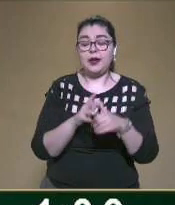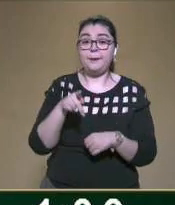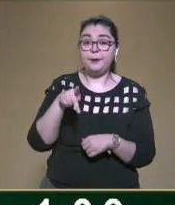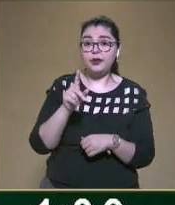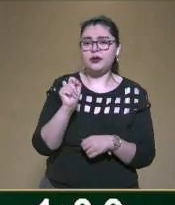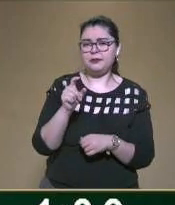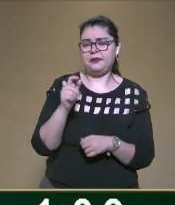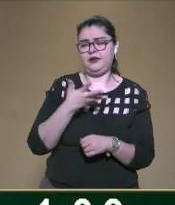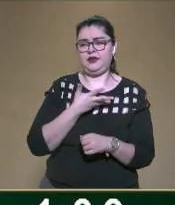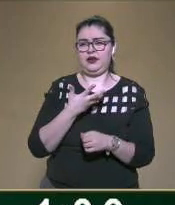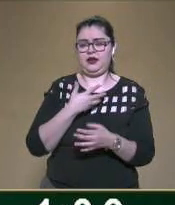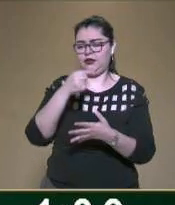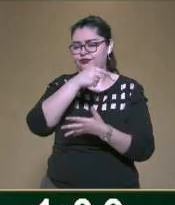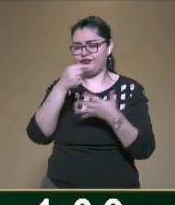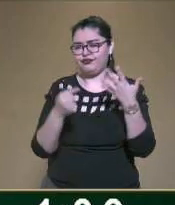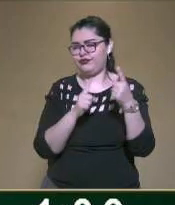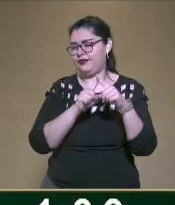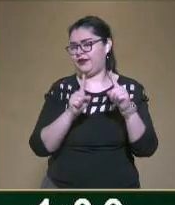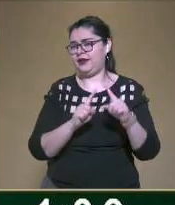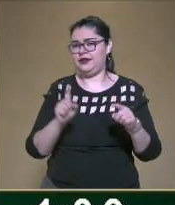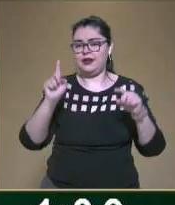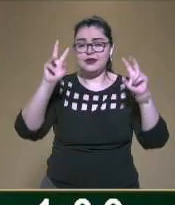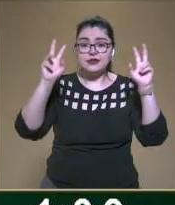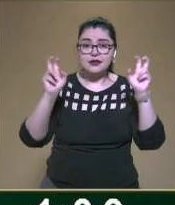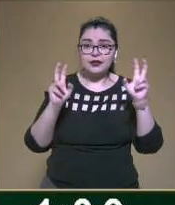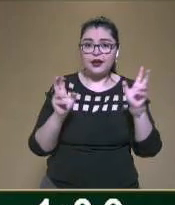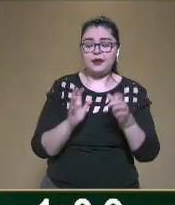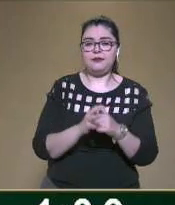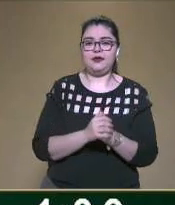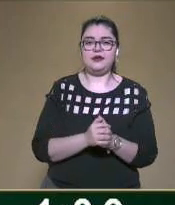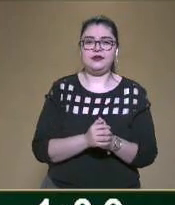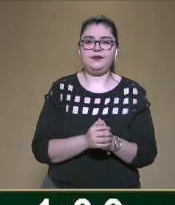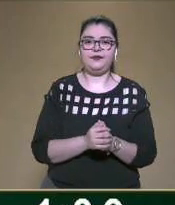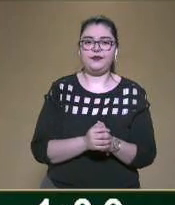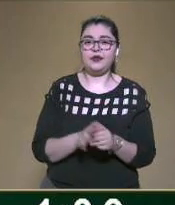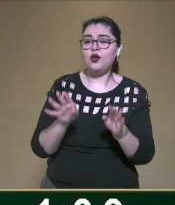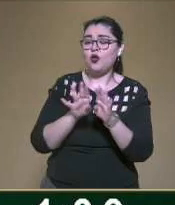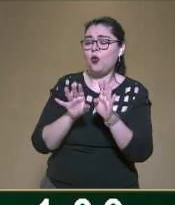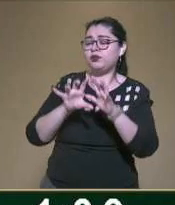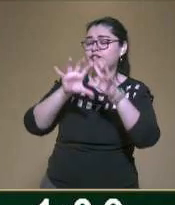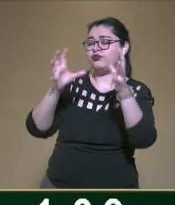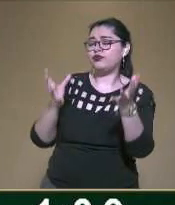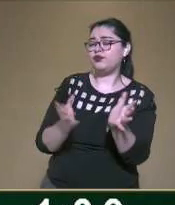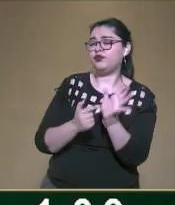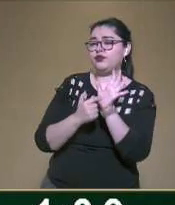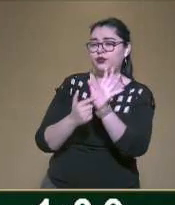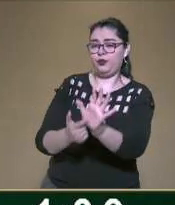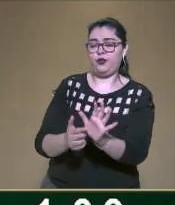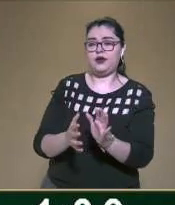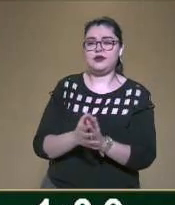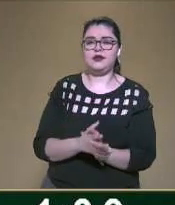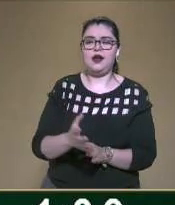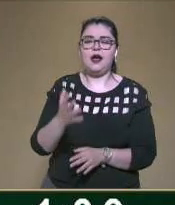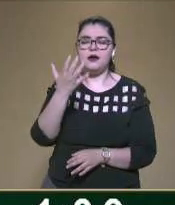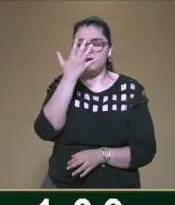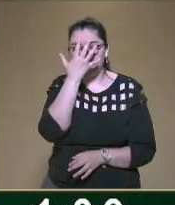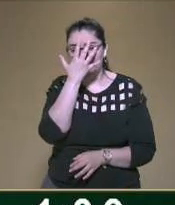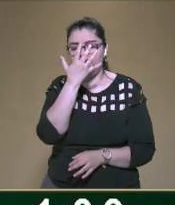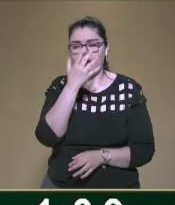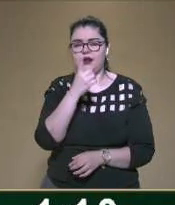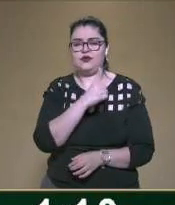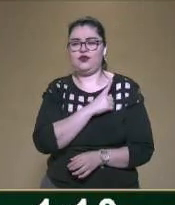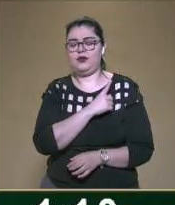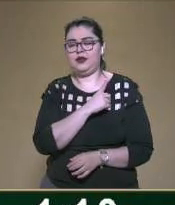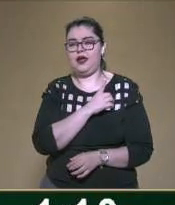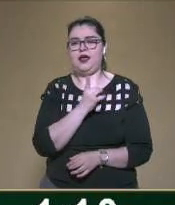reflejen las emociones del autor ante la contemplación del mundo o de la realidad. Por ejemplo, pena, soledad,